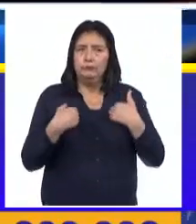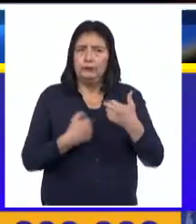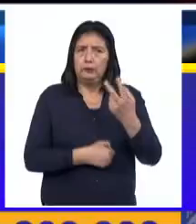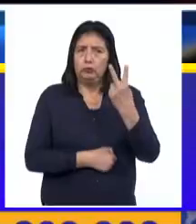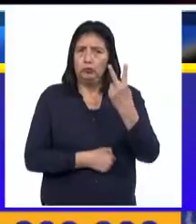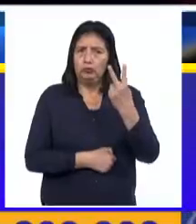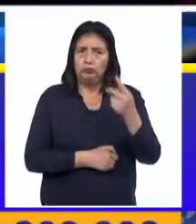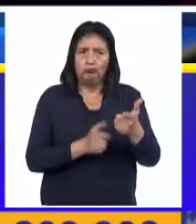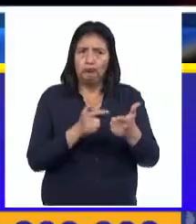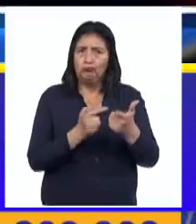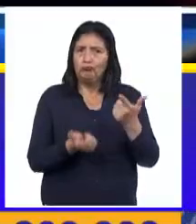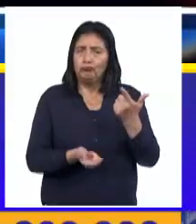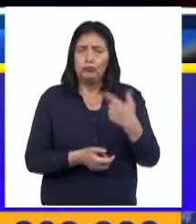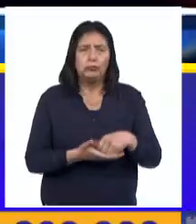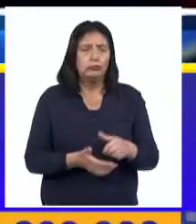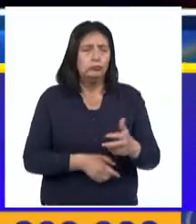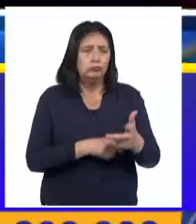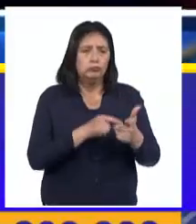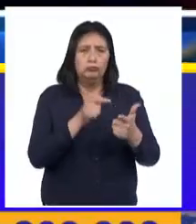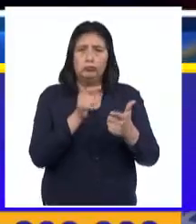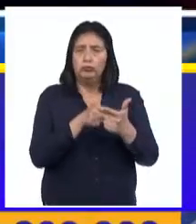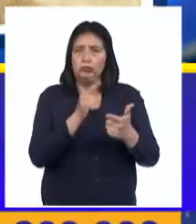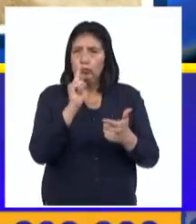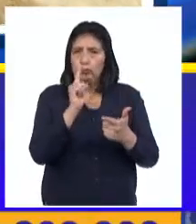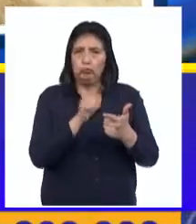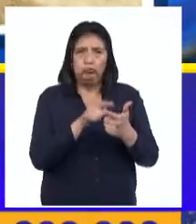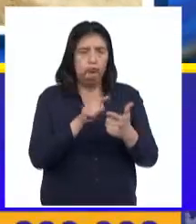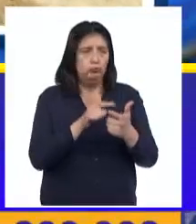2 revólveres. Uno de los revólveres,